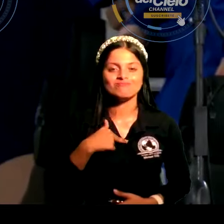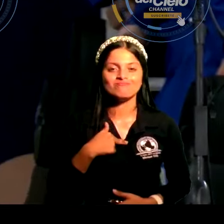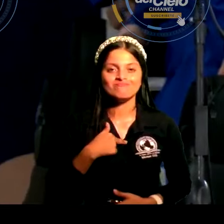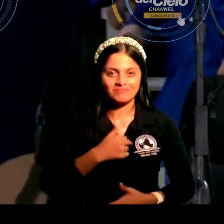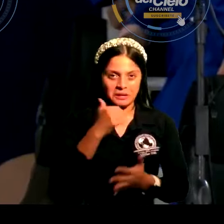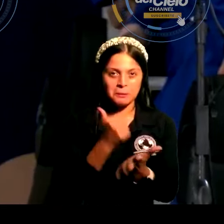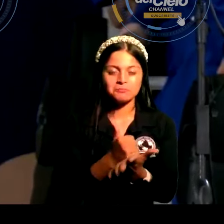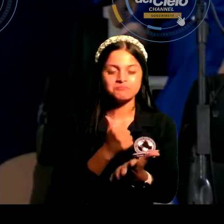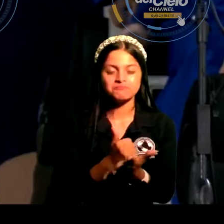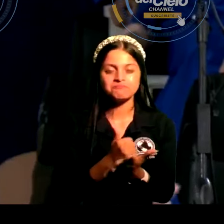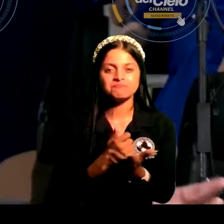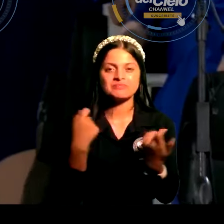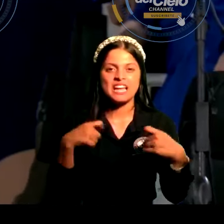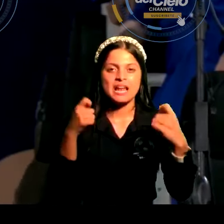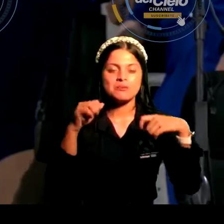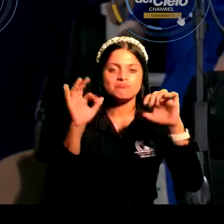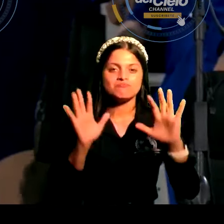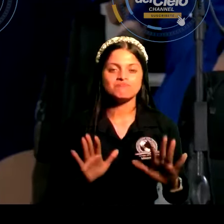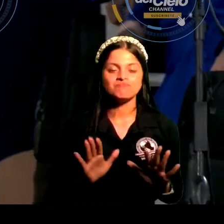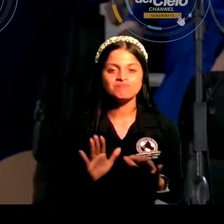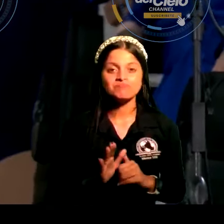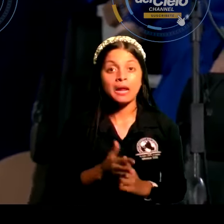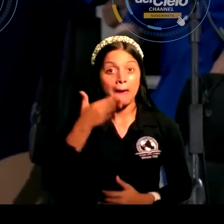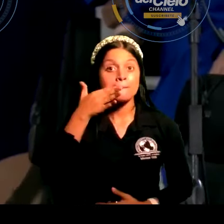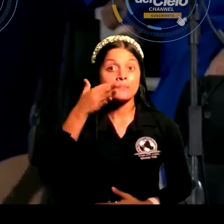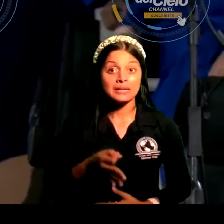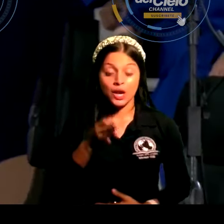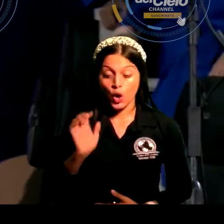Aleluya. El verdadero evangelio